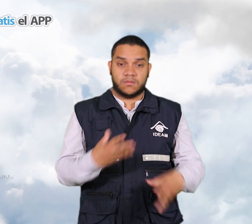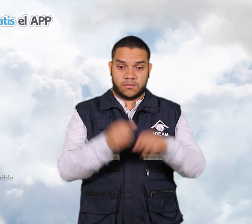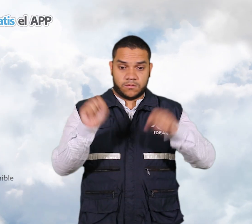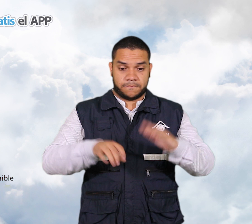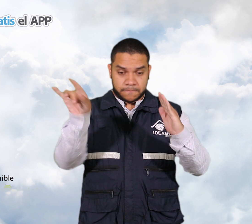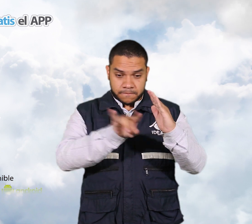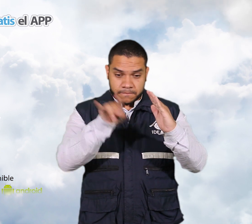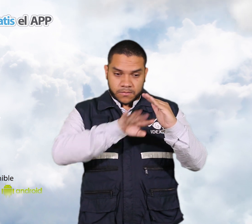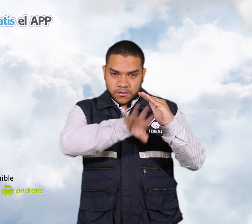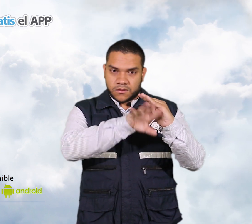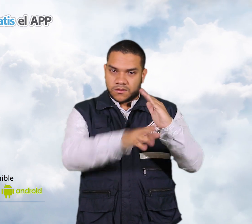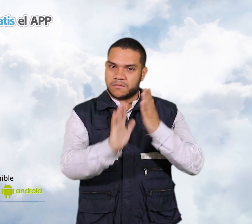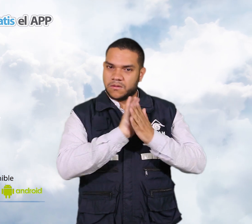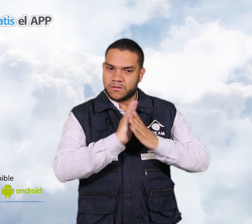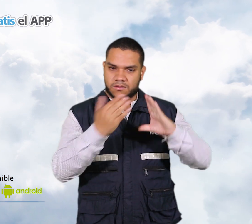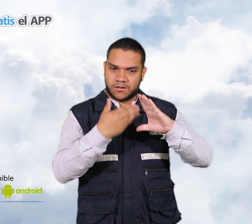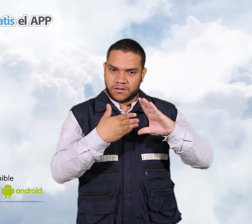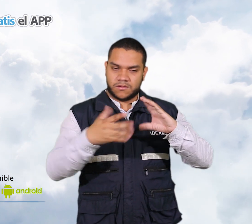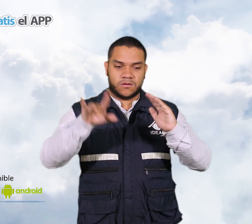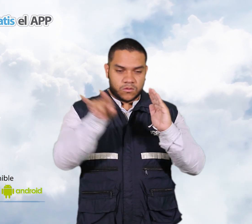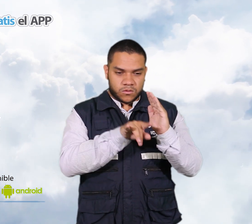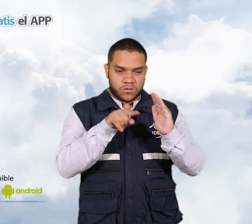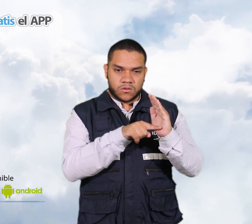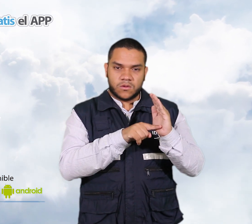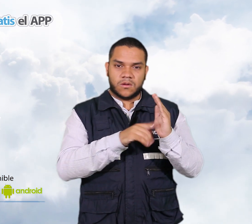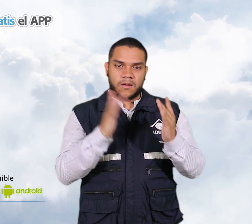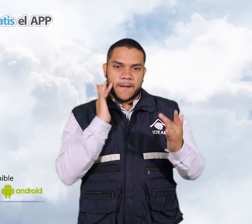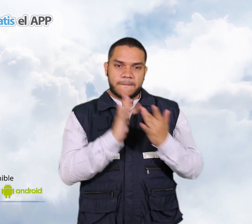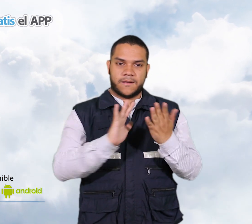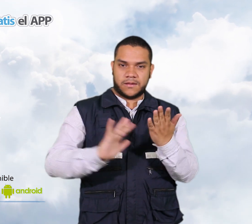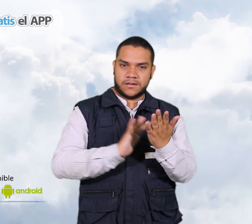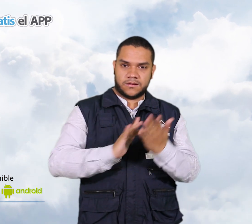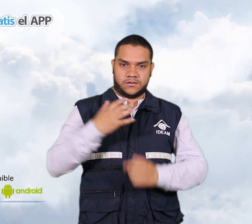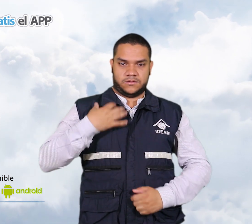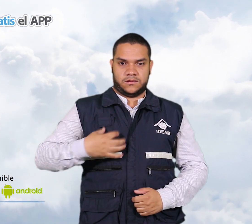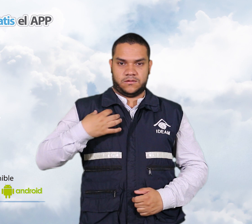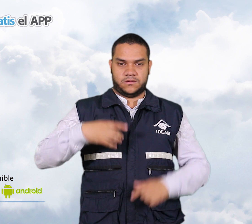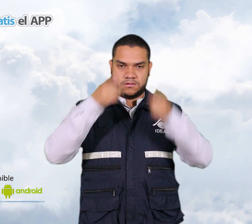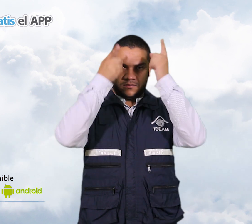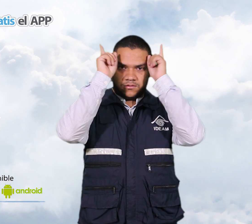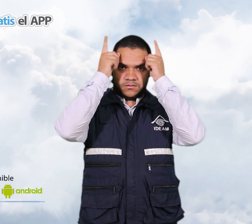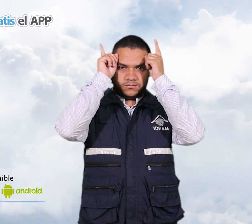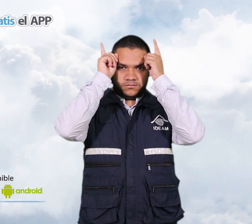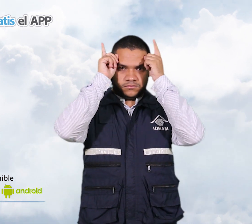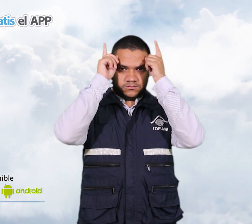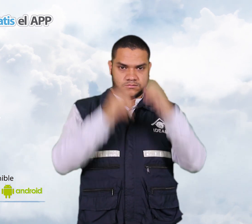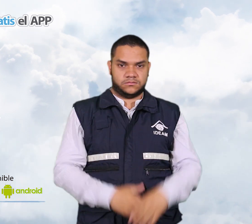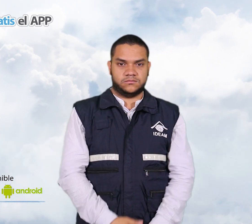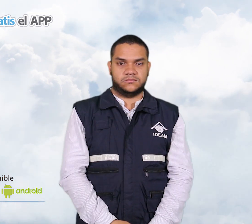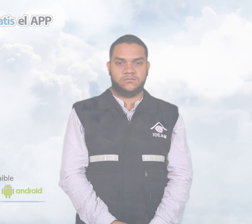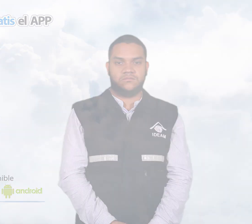adicionalmente los invitamos a que descarguen nuestra aplicación mi pronóstico disponible para dispositivos móviles iphone y android